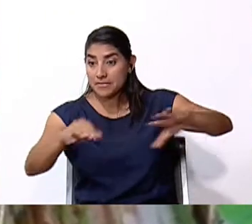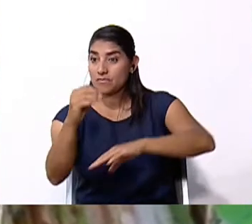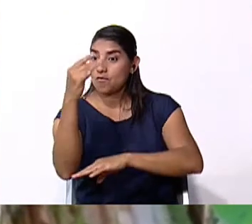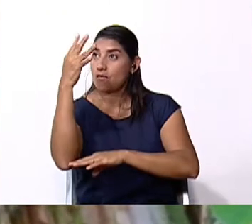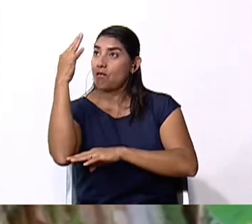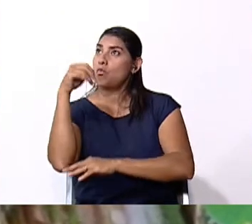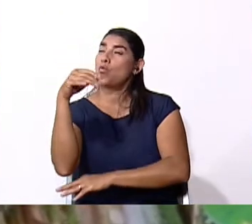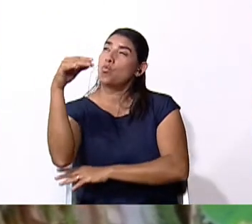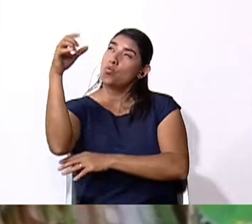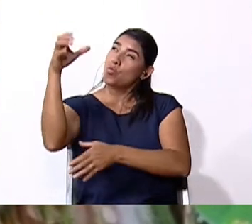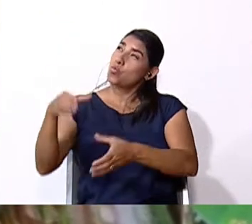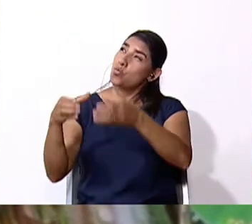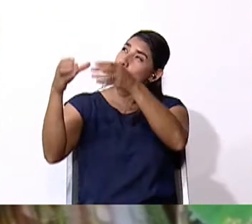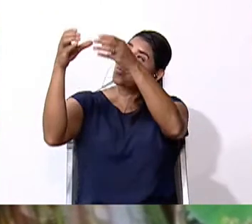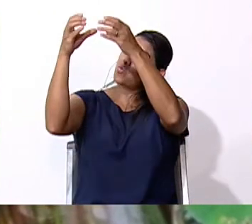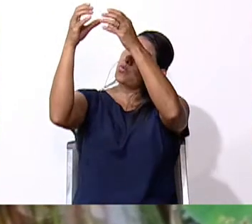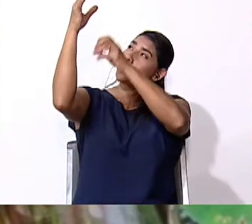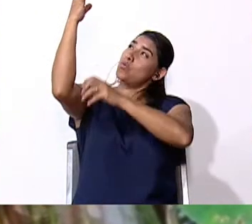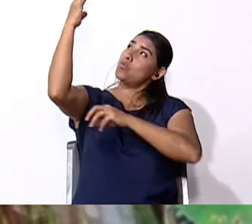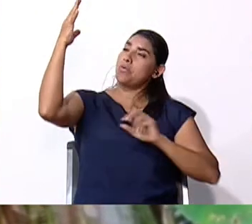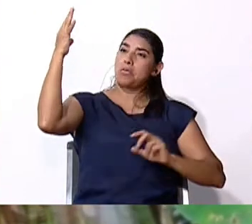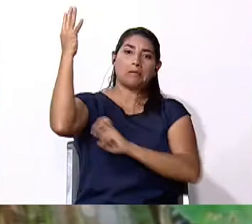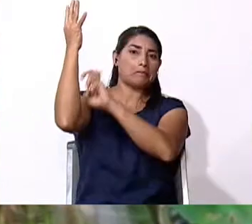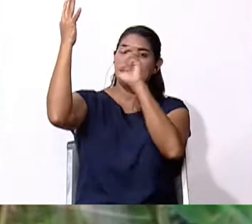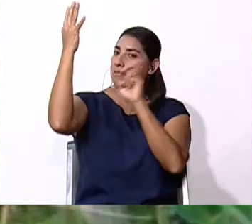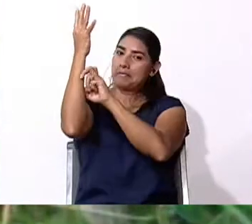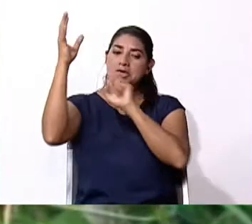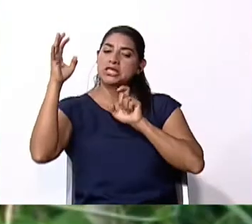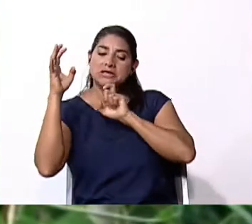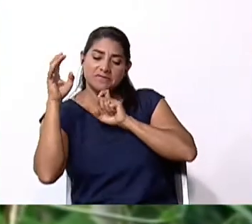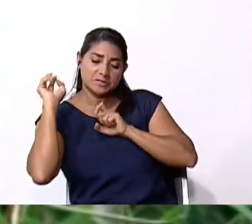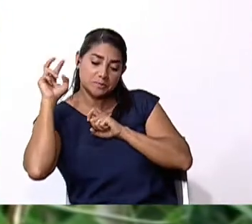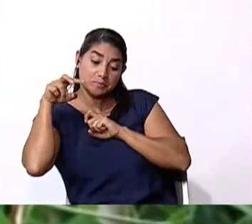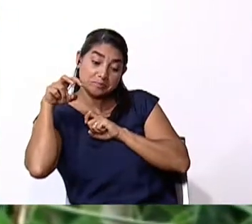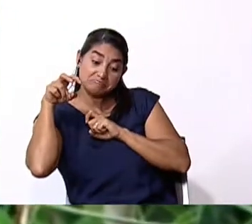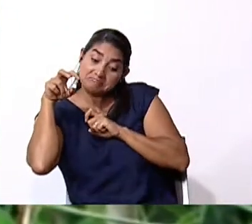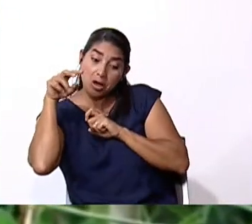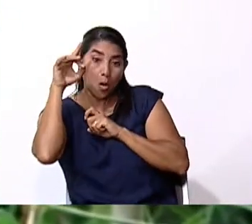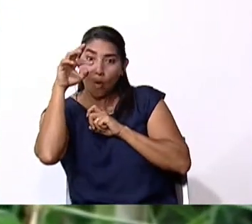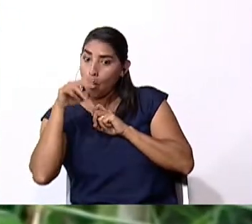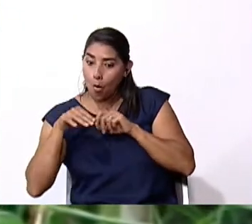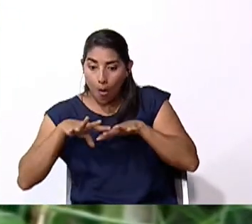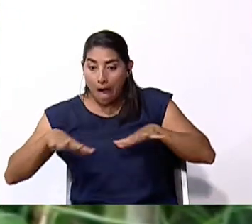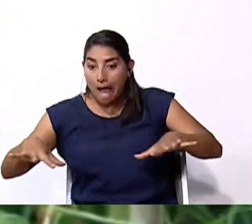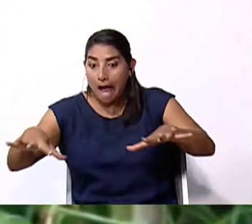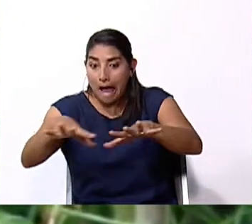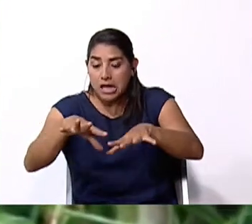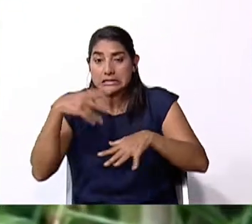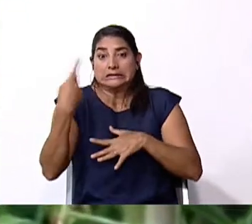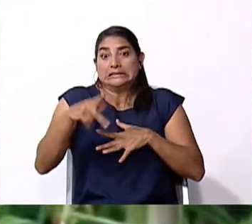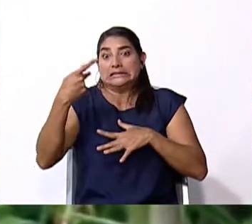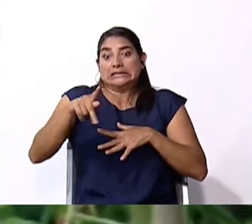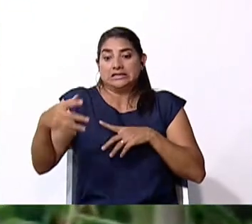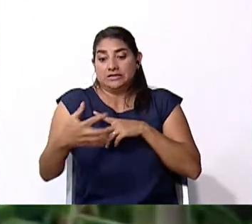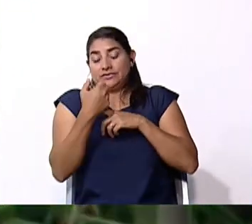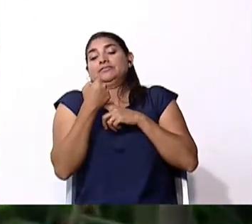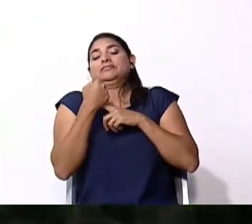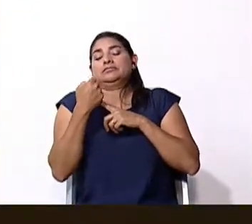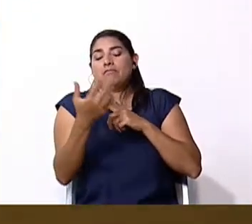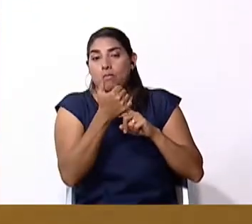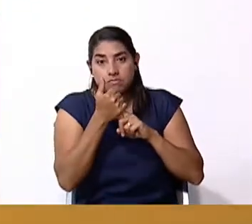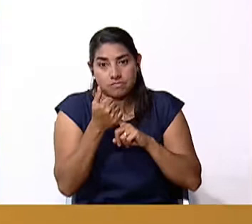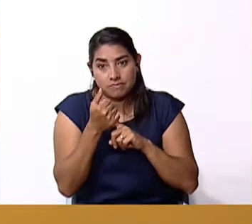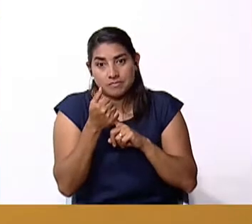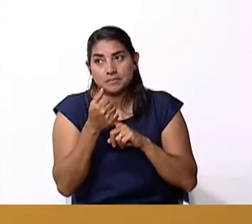y en árboles muy altos, el acceso a ellos se dificulta. No deben bajar a tierra o serían muy vulnerables.